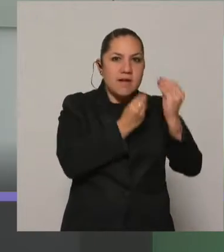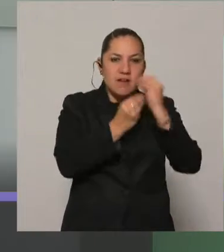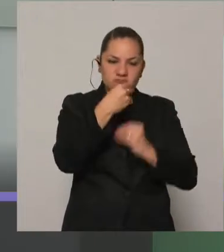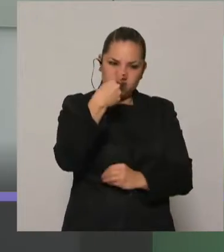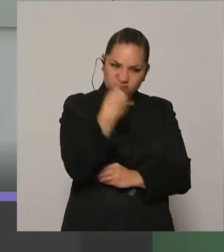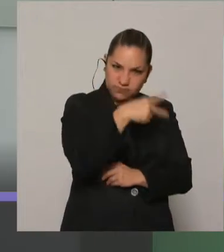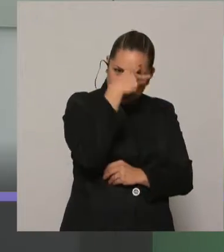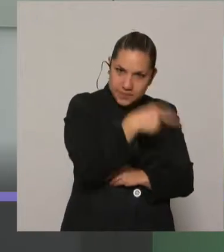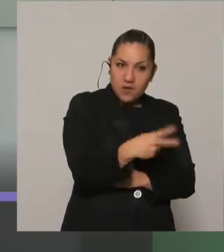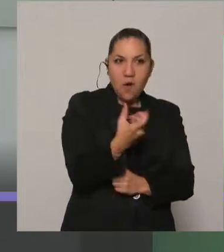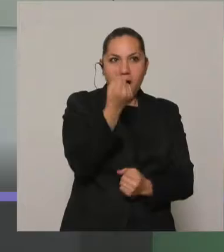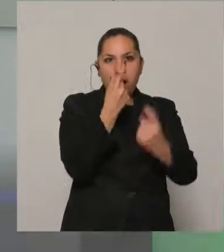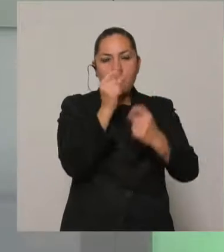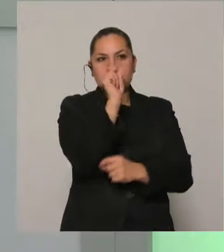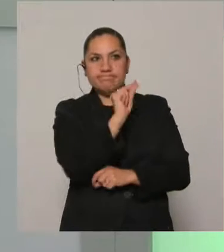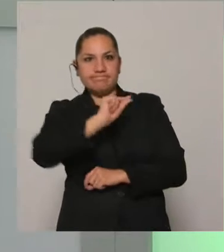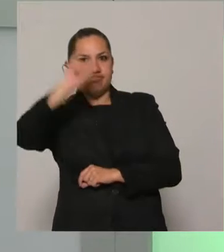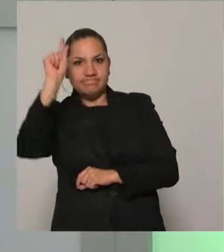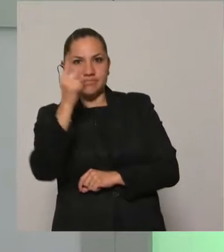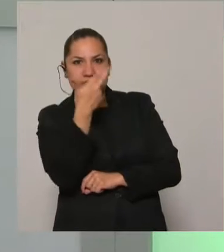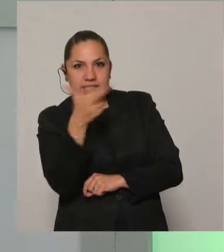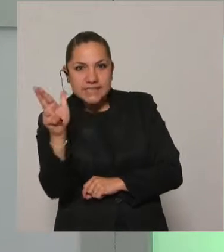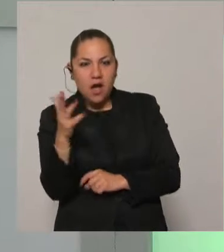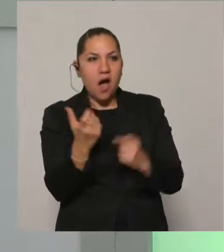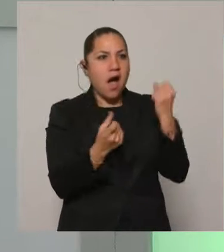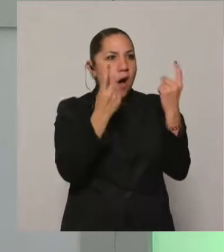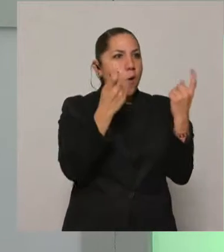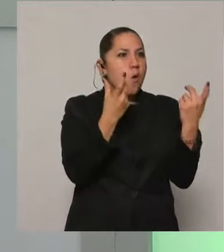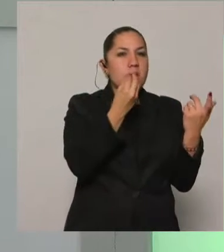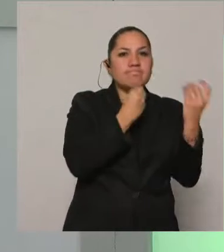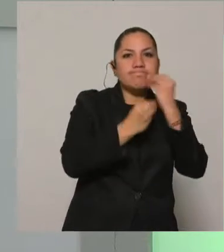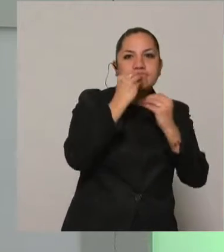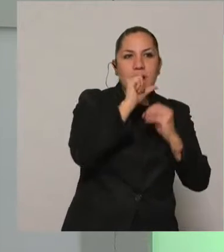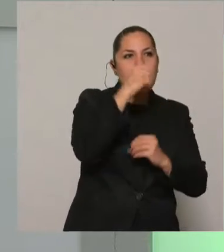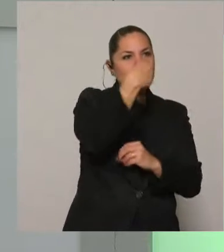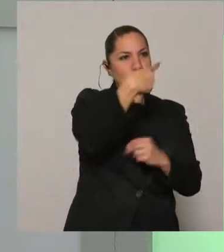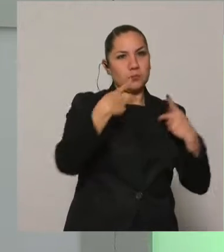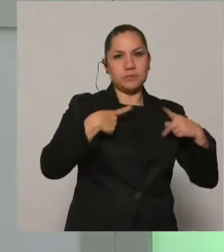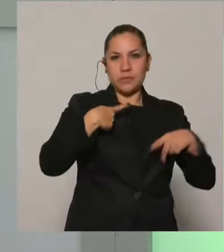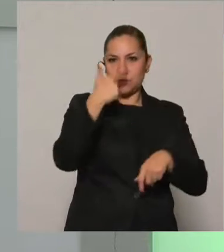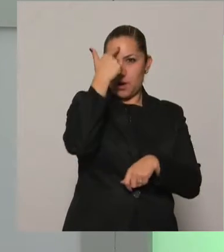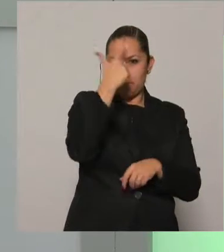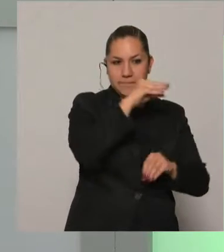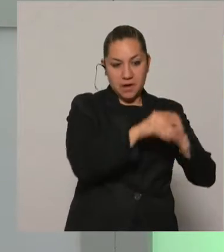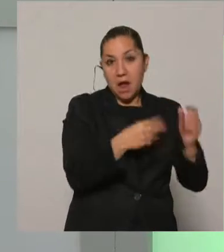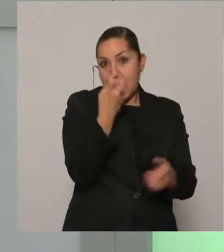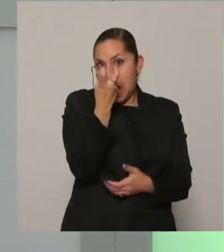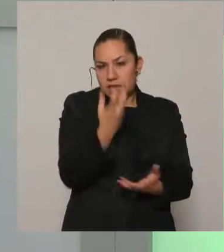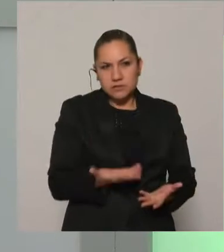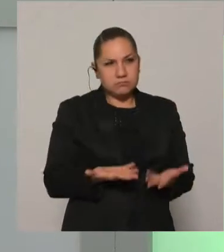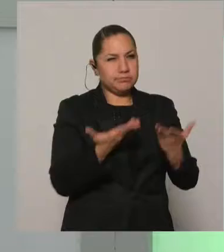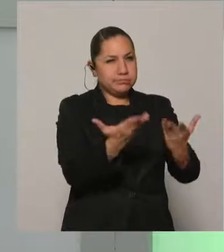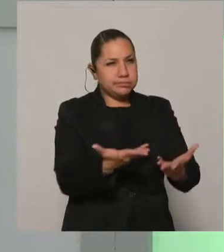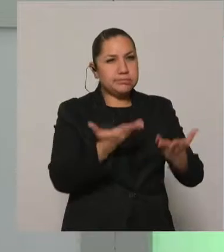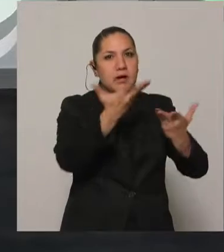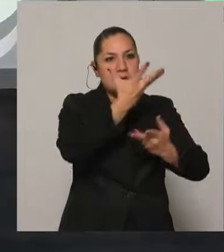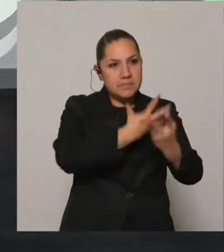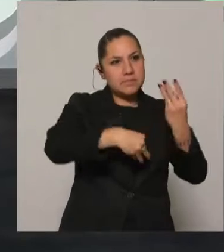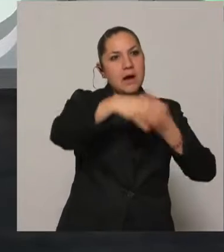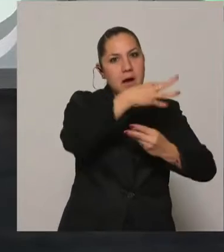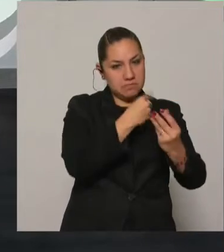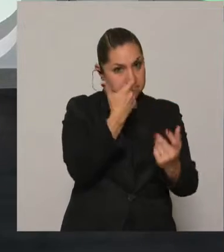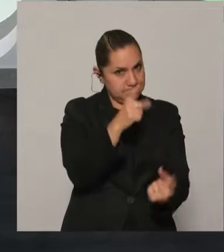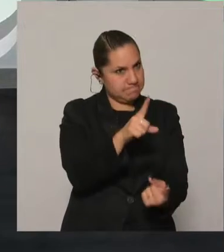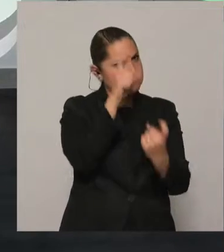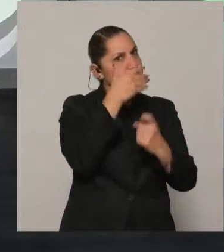autor, como se llama. Así es que la gastronomía está generando una buena derrama económica para la Ciudad de México. Y también comentar